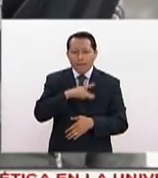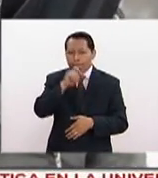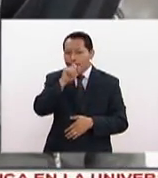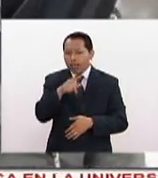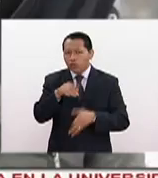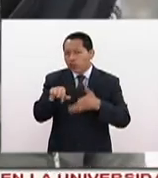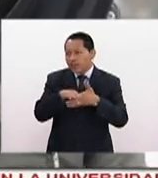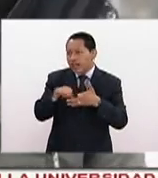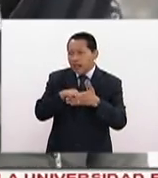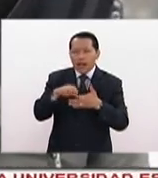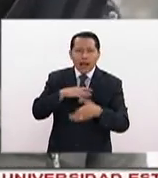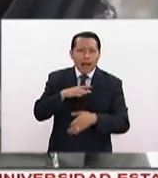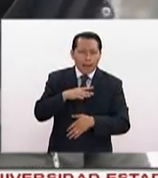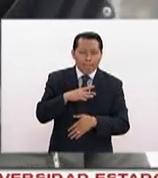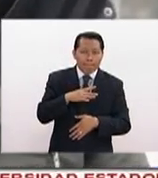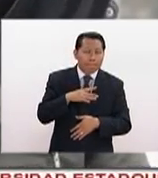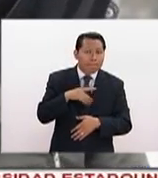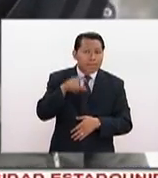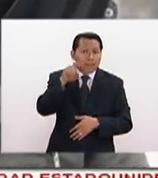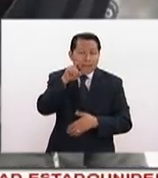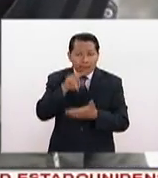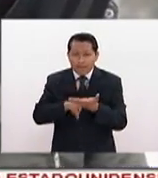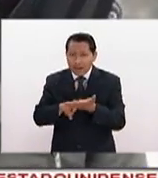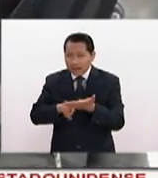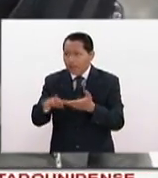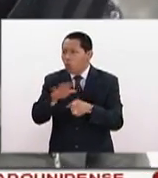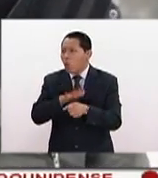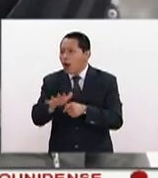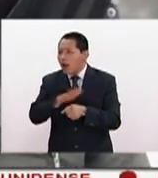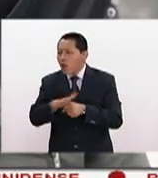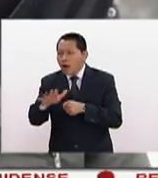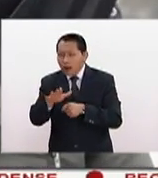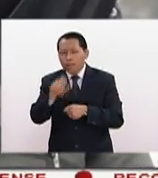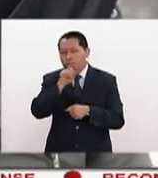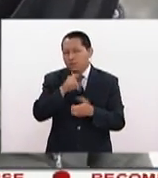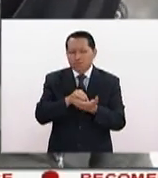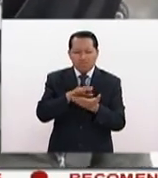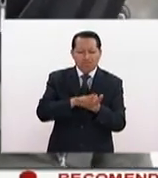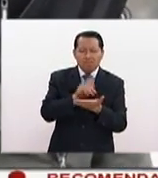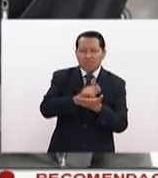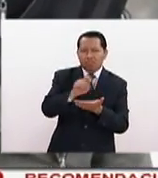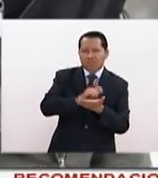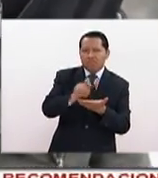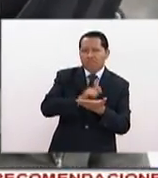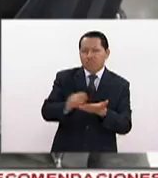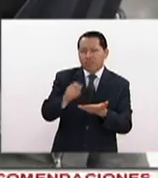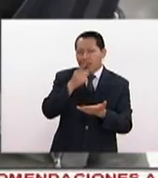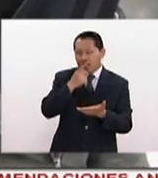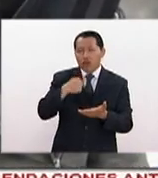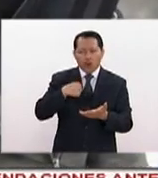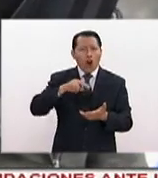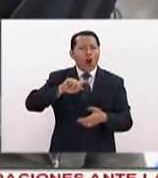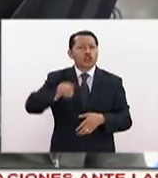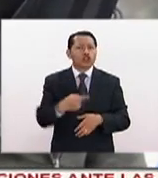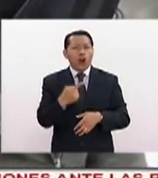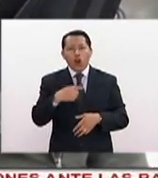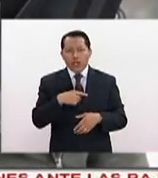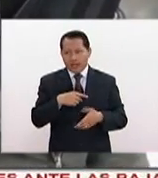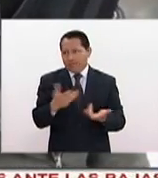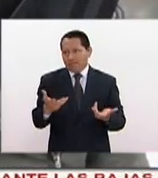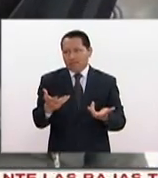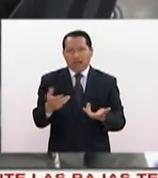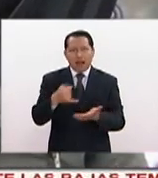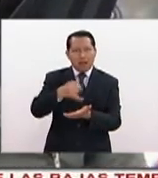hay cerca de ti. Y ahora como granjero lo único que tienes que hacer es llenar un documento donde dices, yo soy un granjero, yo soy un productor